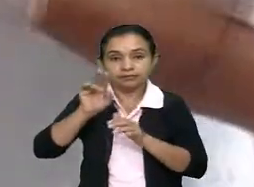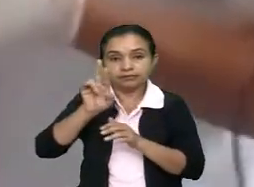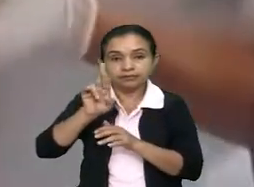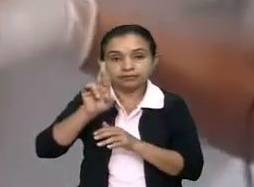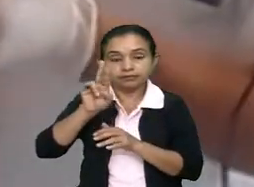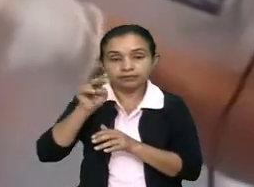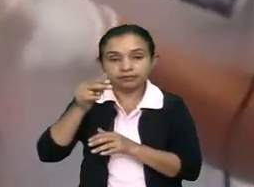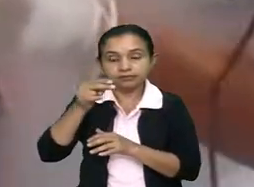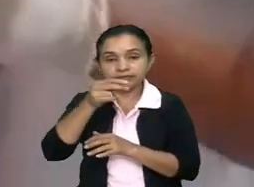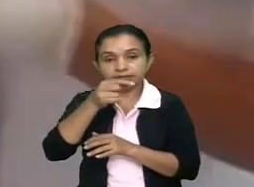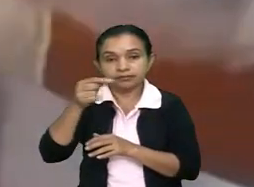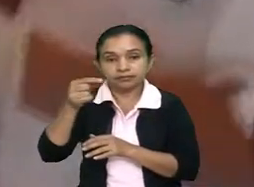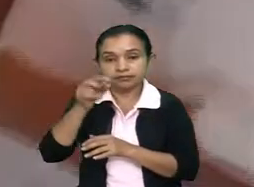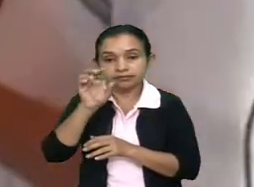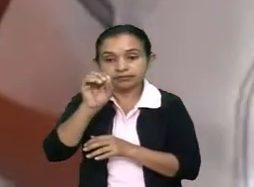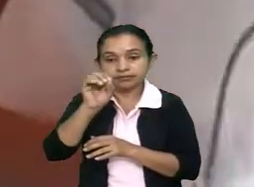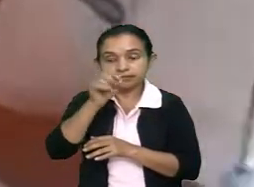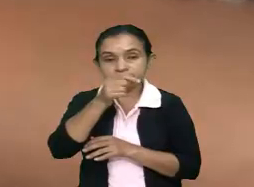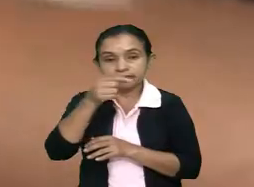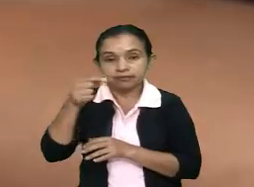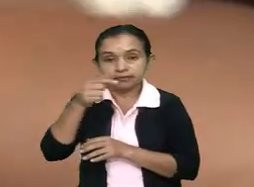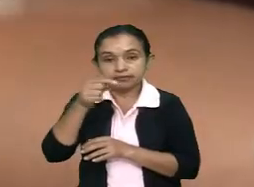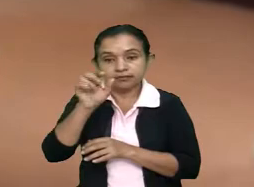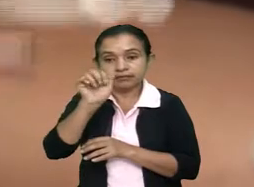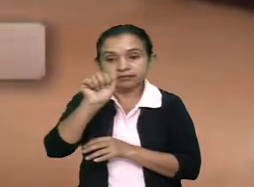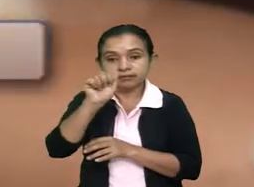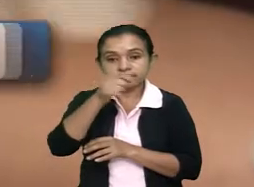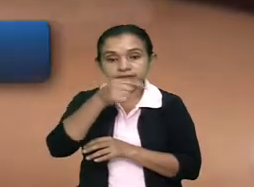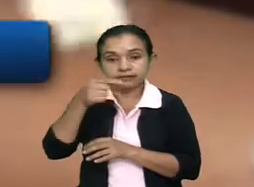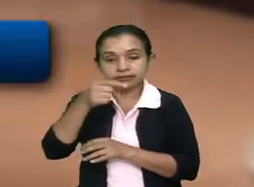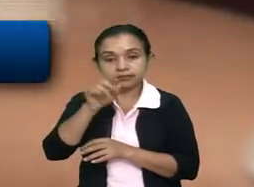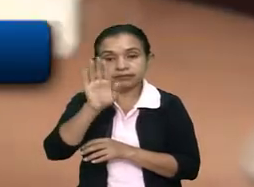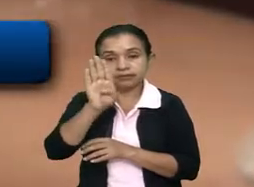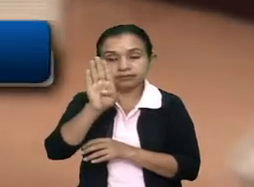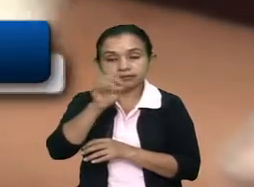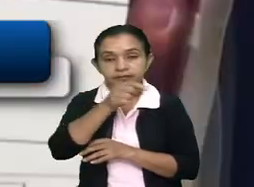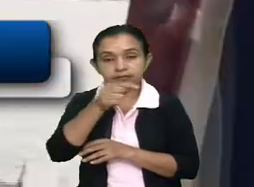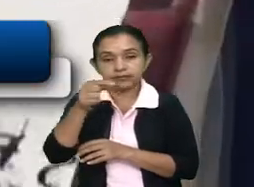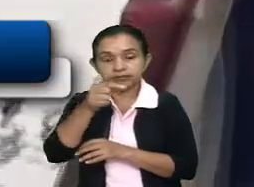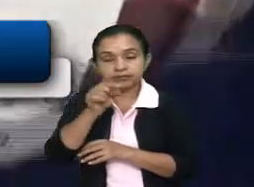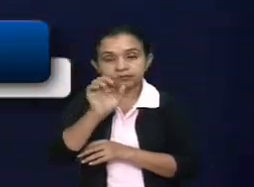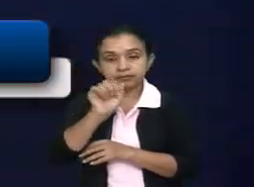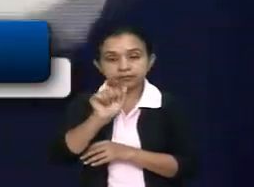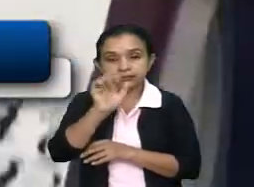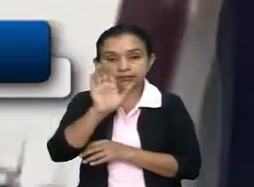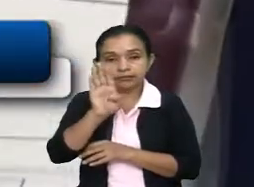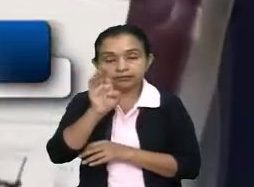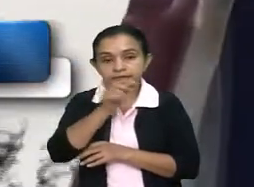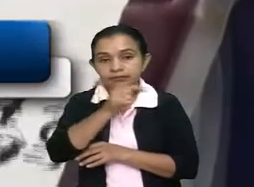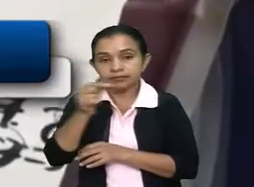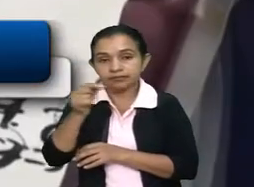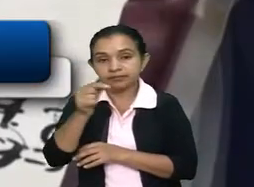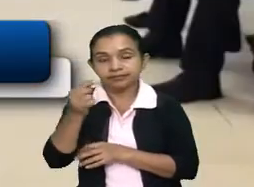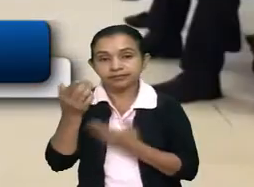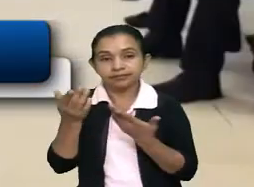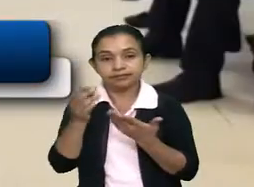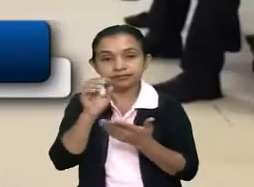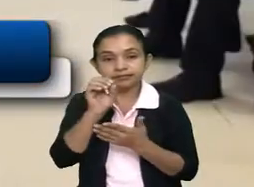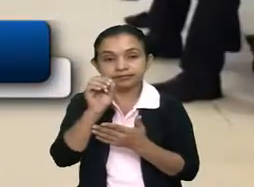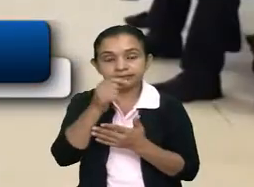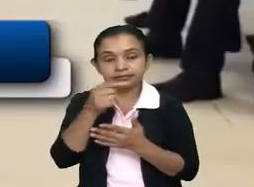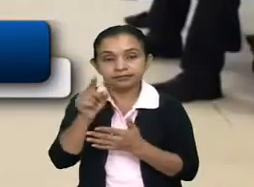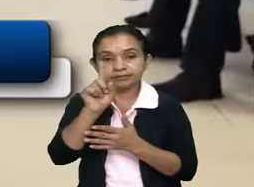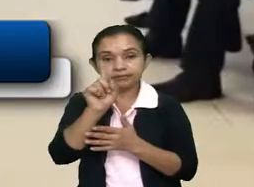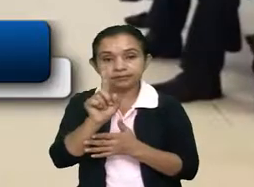negativos de lo negativo el a negativo el b negativo y el negativo por ejemplo de lo negativo apenas